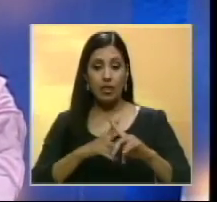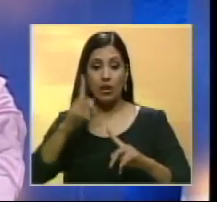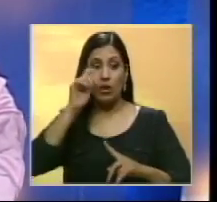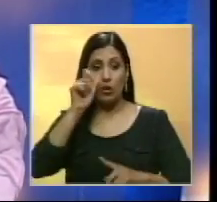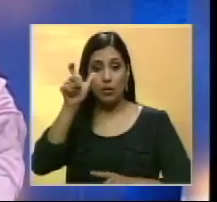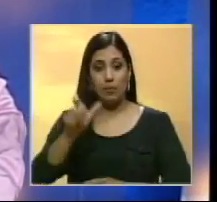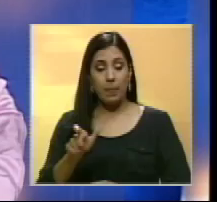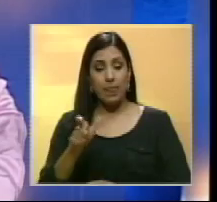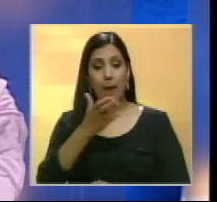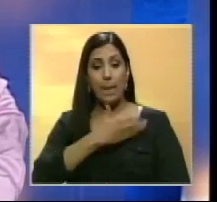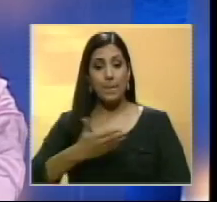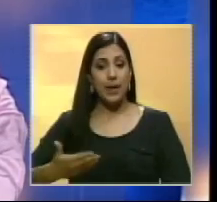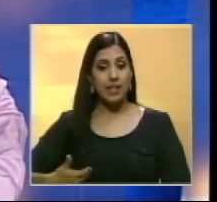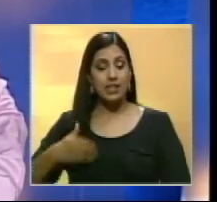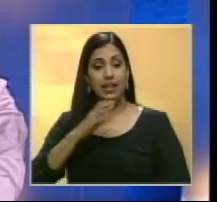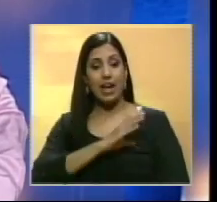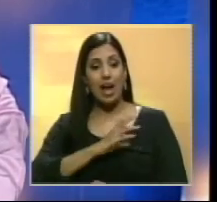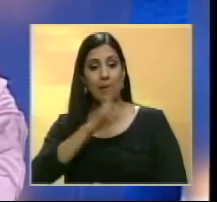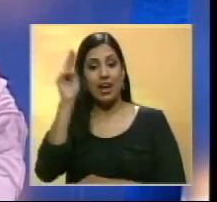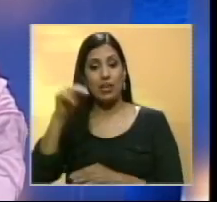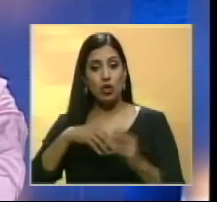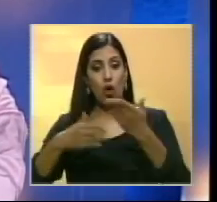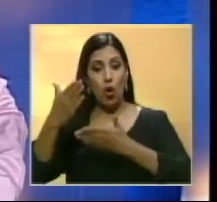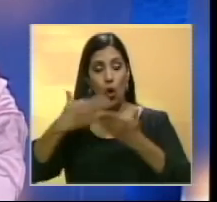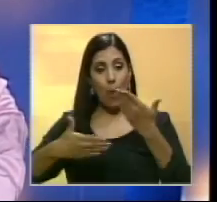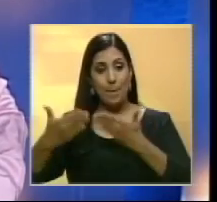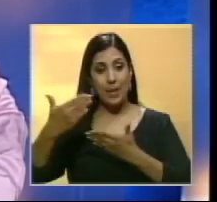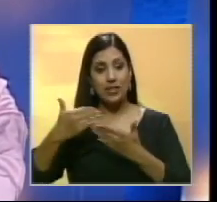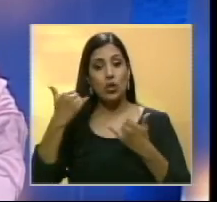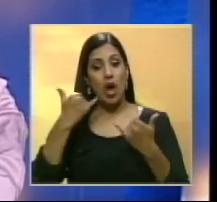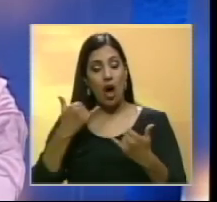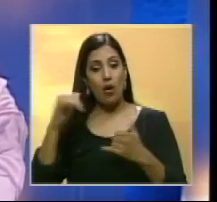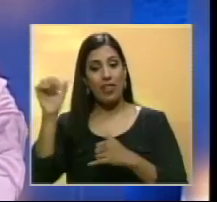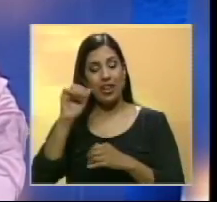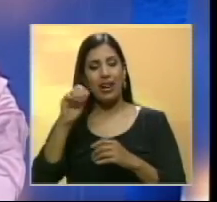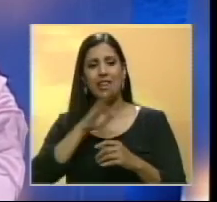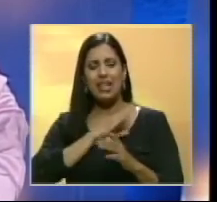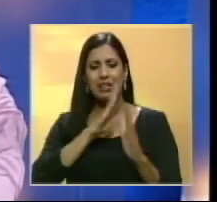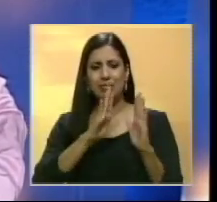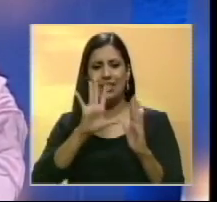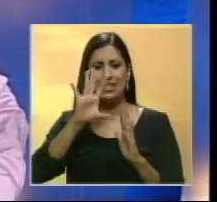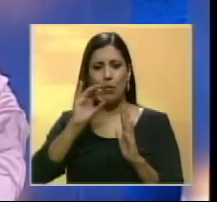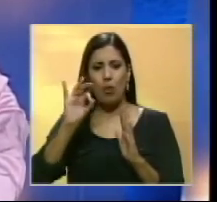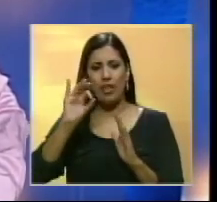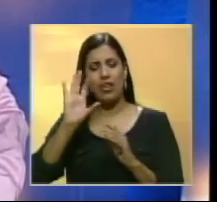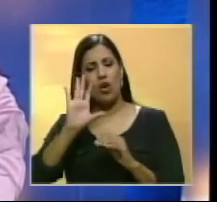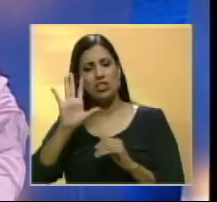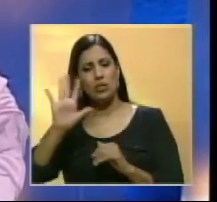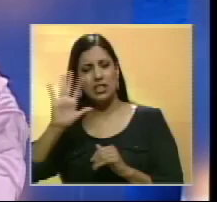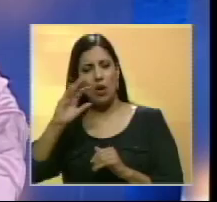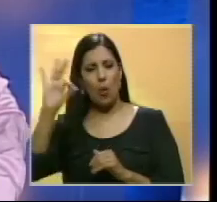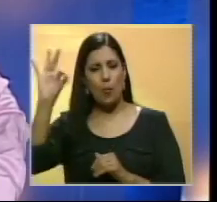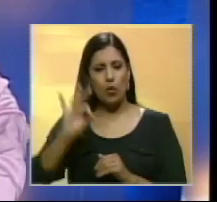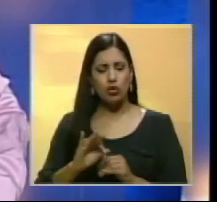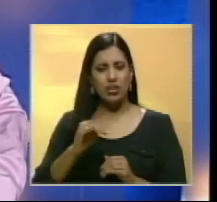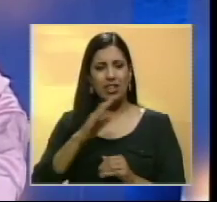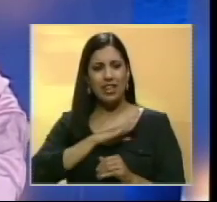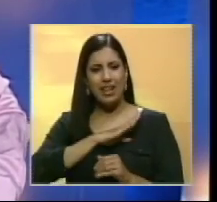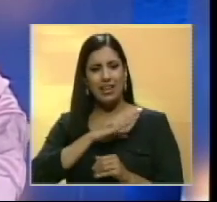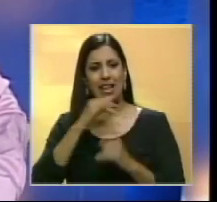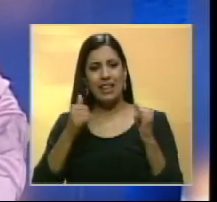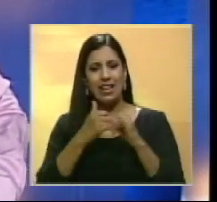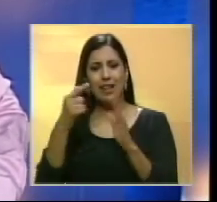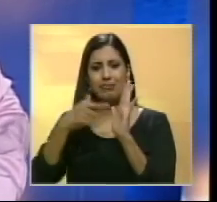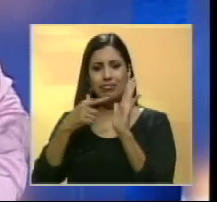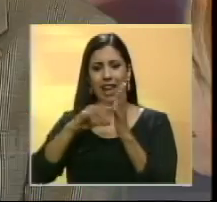Giuseppe Penélope, presidente de la Cámara Nacional de Comercio de Autopartes, dice que solo están cubriendo de 50 a 55% la demanda interna de